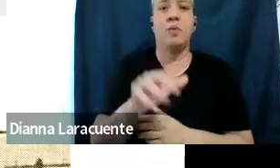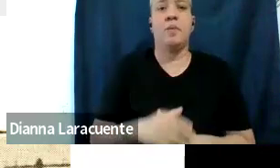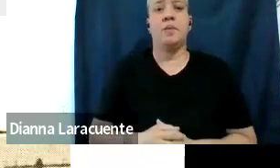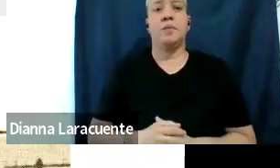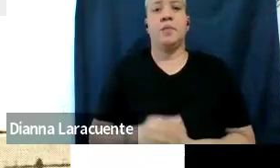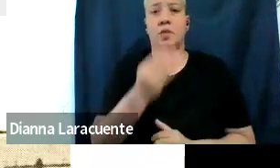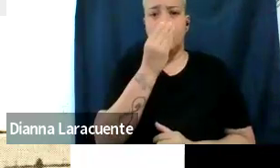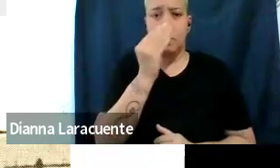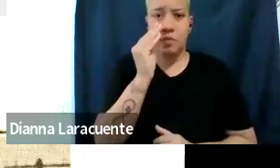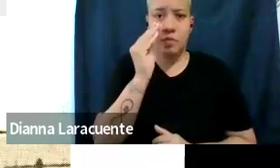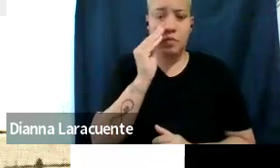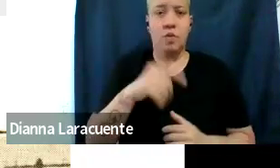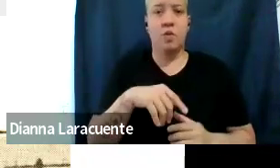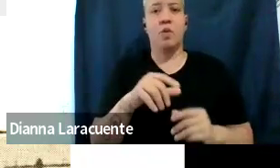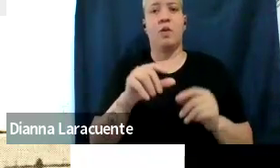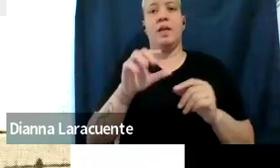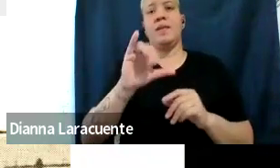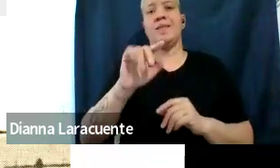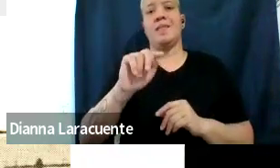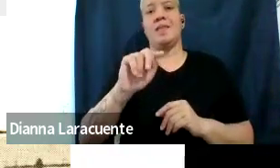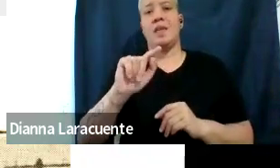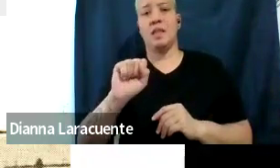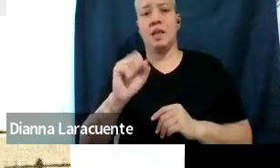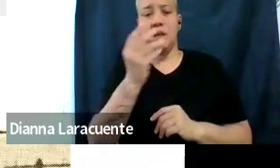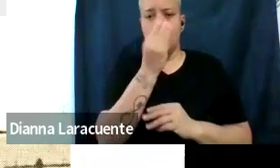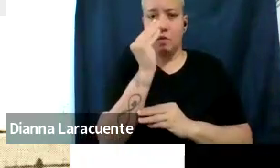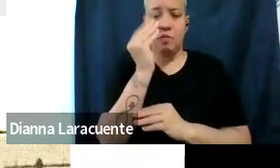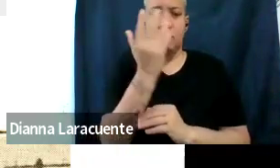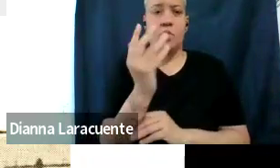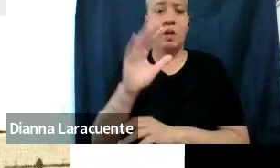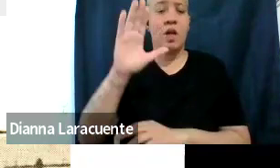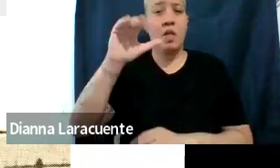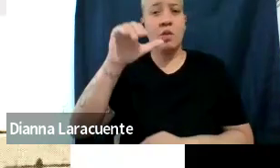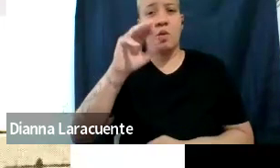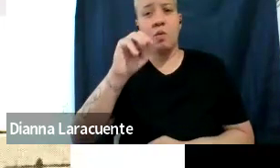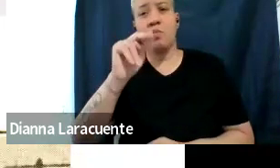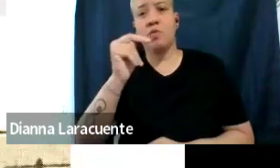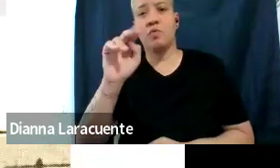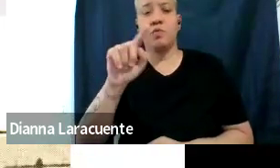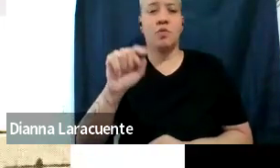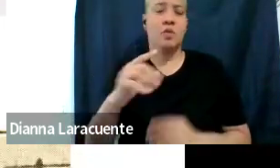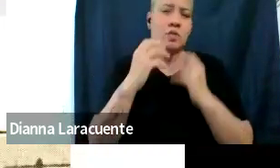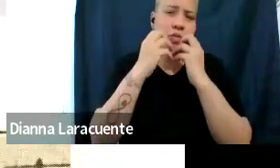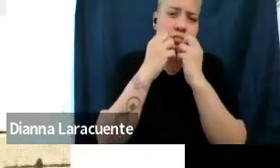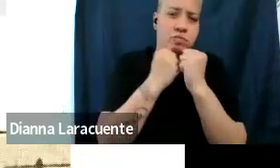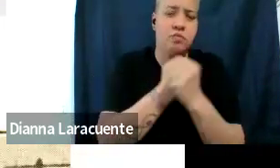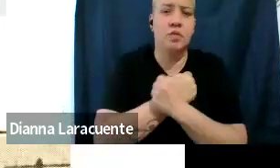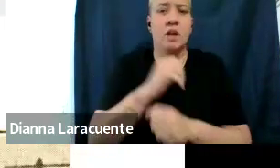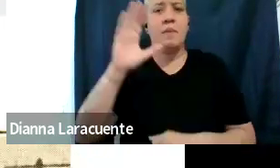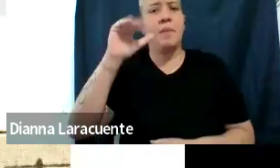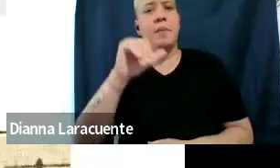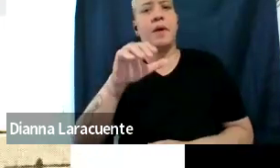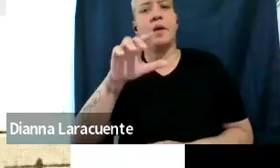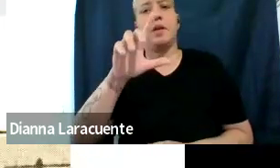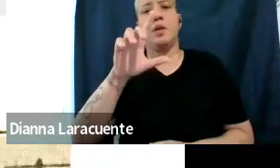sus flores, sus cintas, sus ramos. Adiós Muñoz, decían las jíbaras, y lo decían con amor. Adiós don Luis, decían los